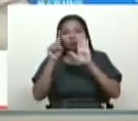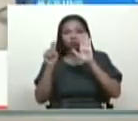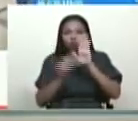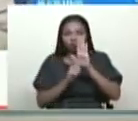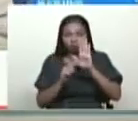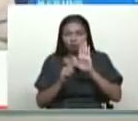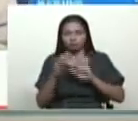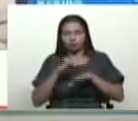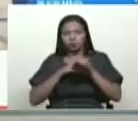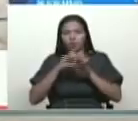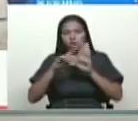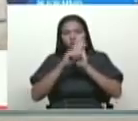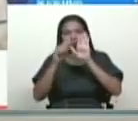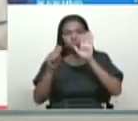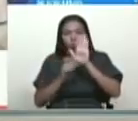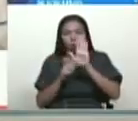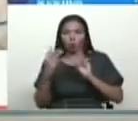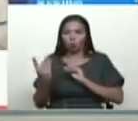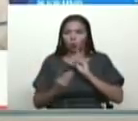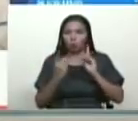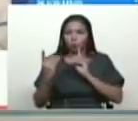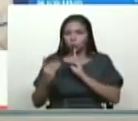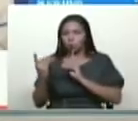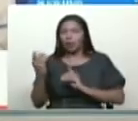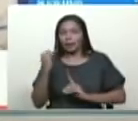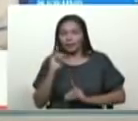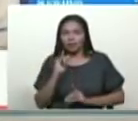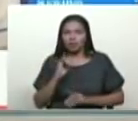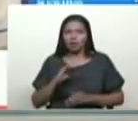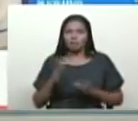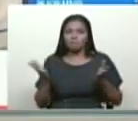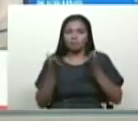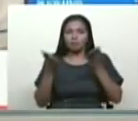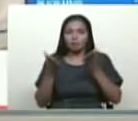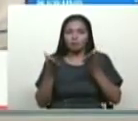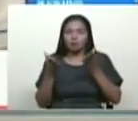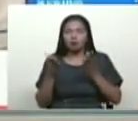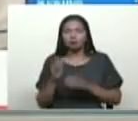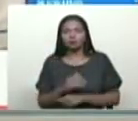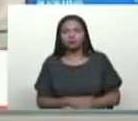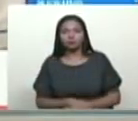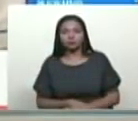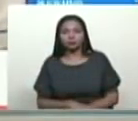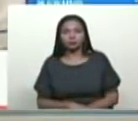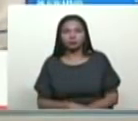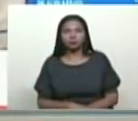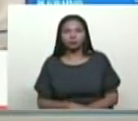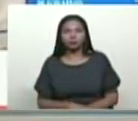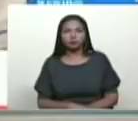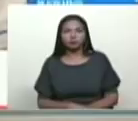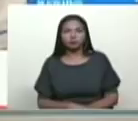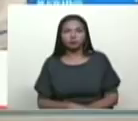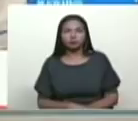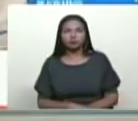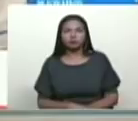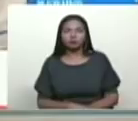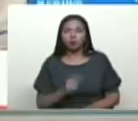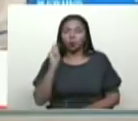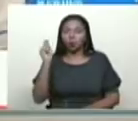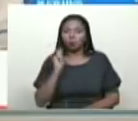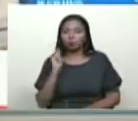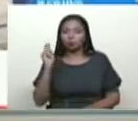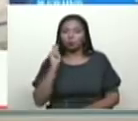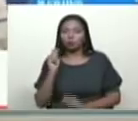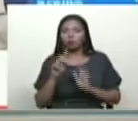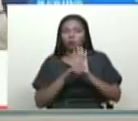Había un debate. Y surgió una corriente de los diputados